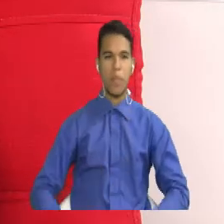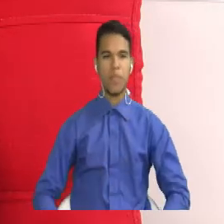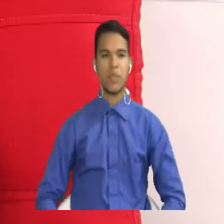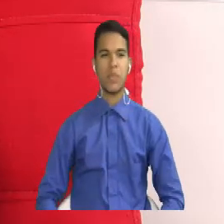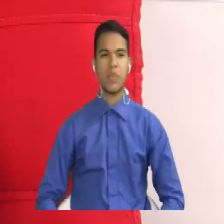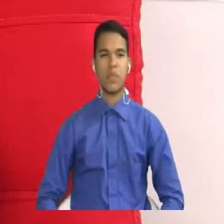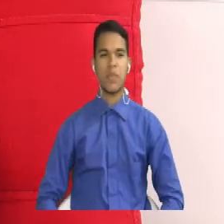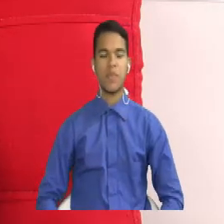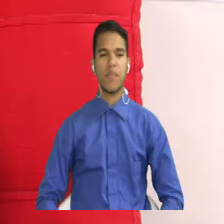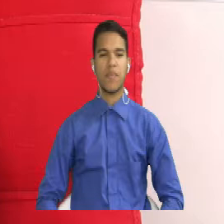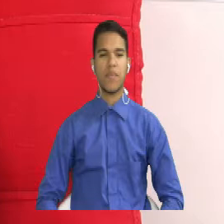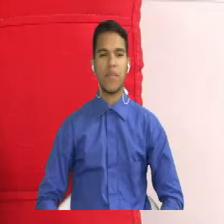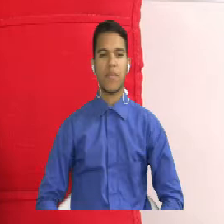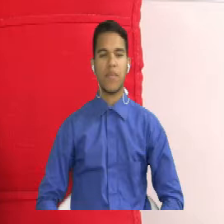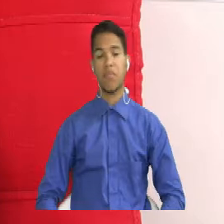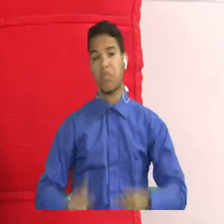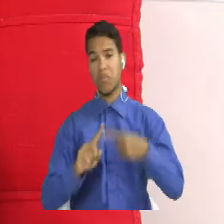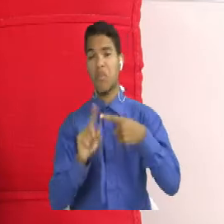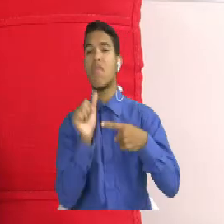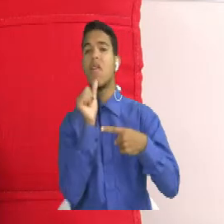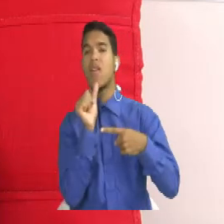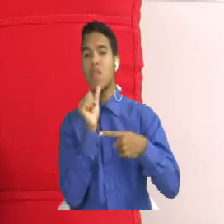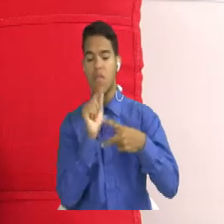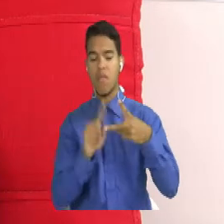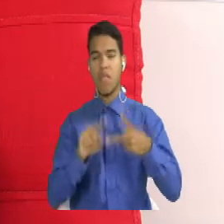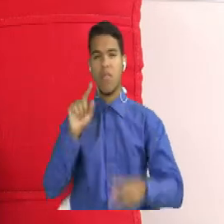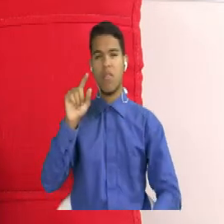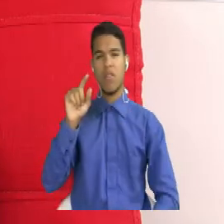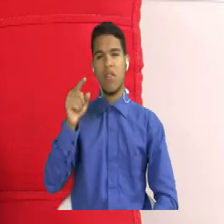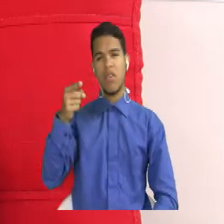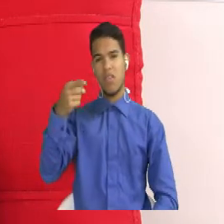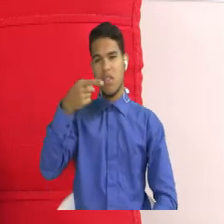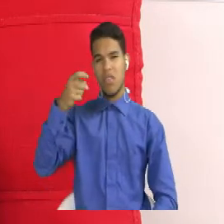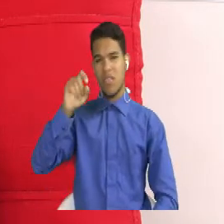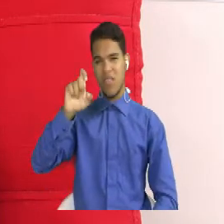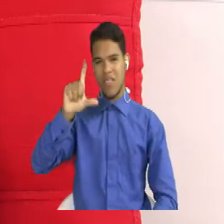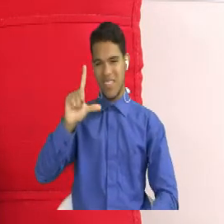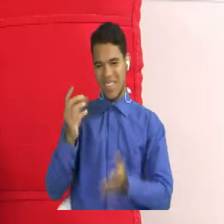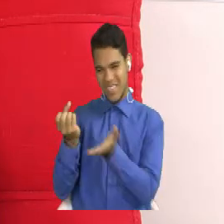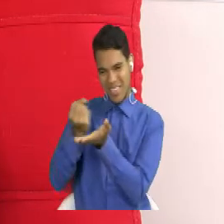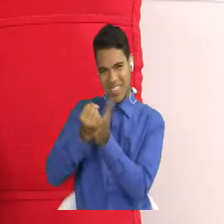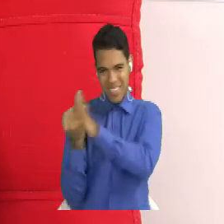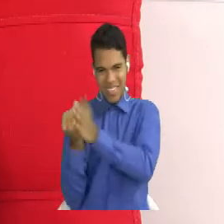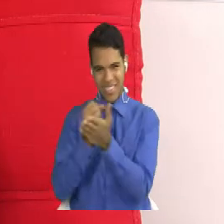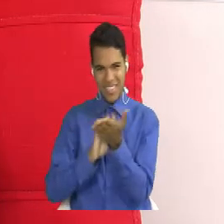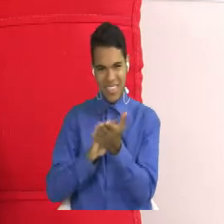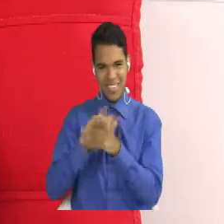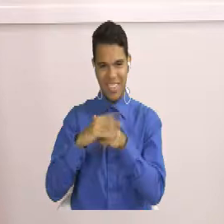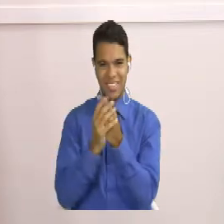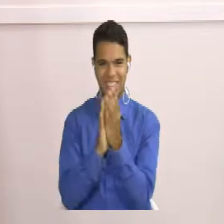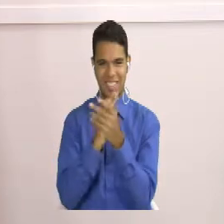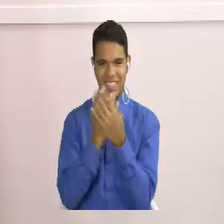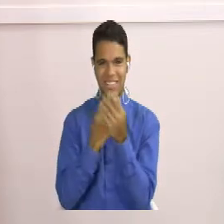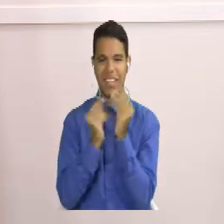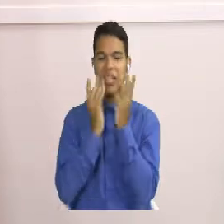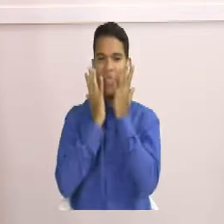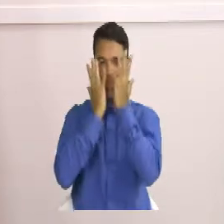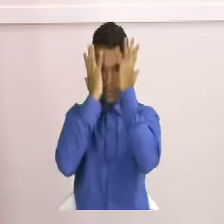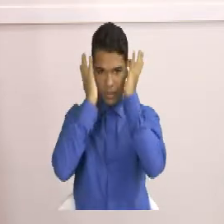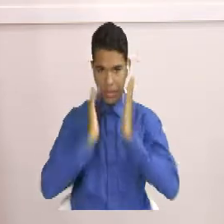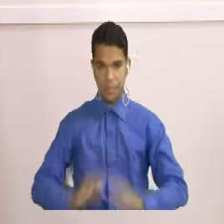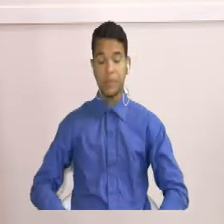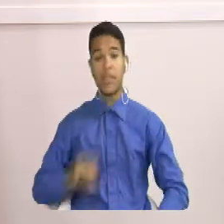en elemento agua o loción, gel. Perfecto. Es lo mejor. Listo. Bueno, vamos entonces a una pausa